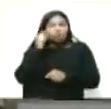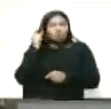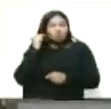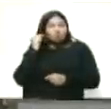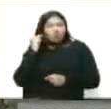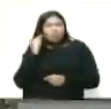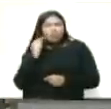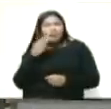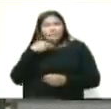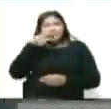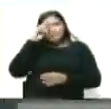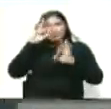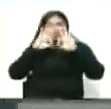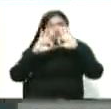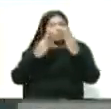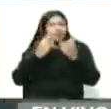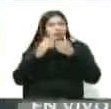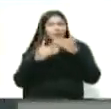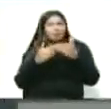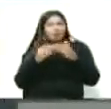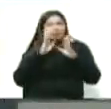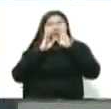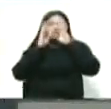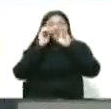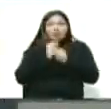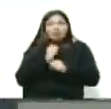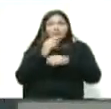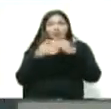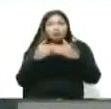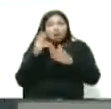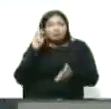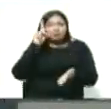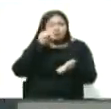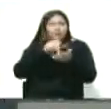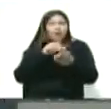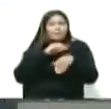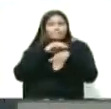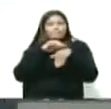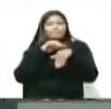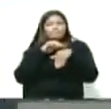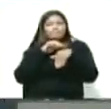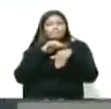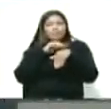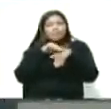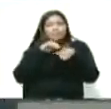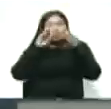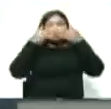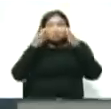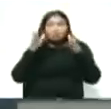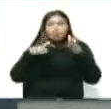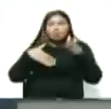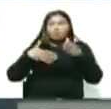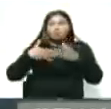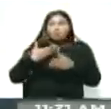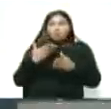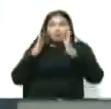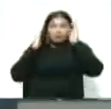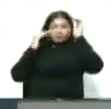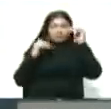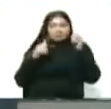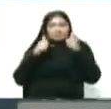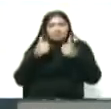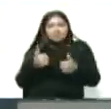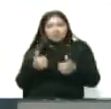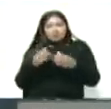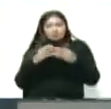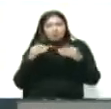a esa madre que confía en que llegando al Ministerio Público puede su caso